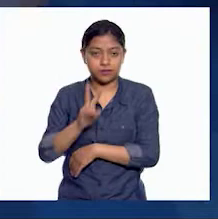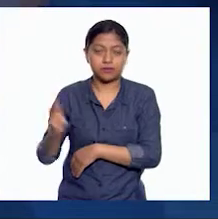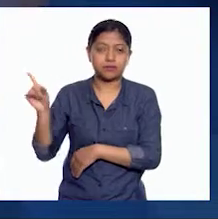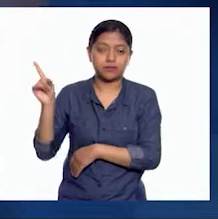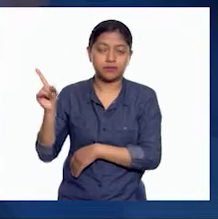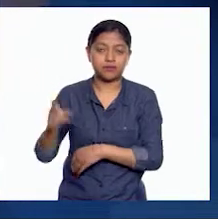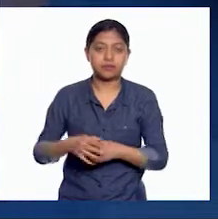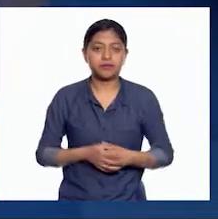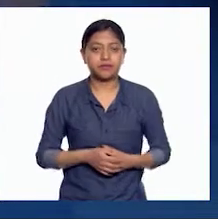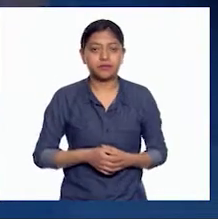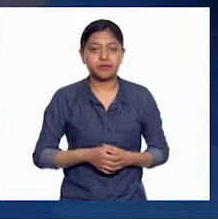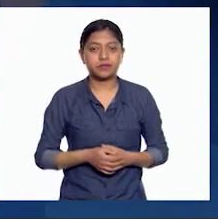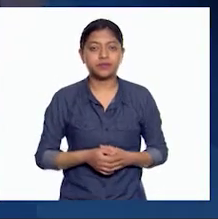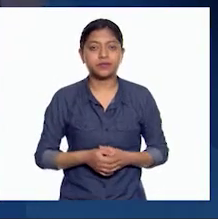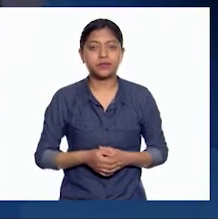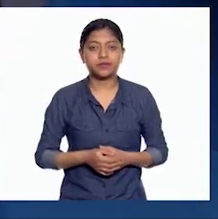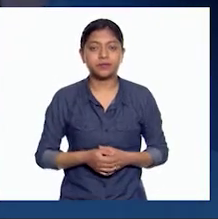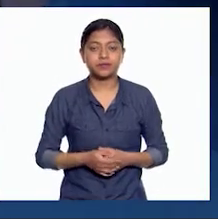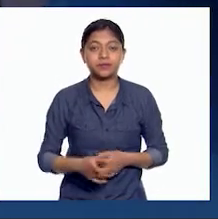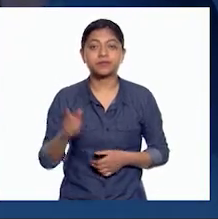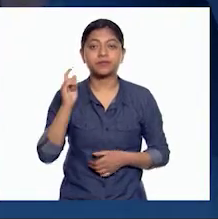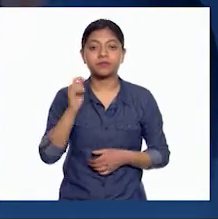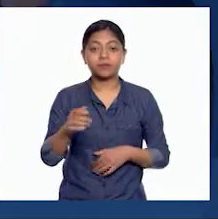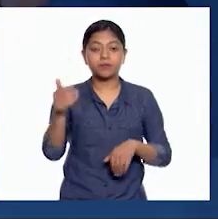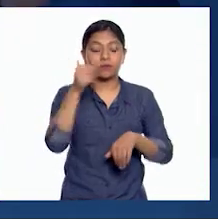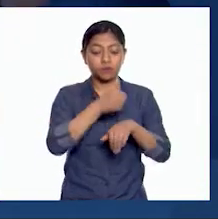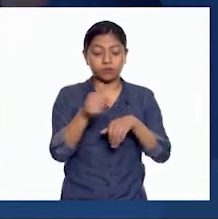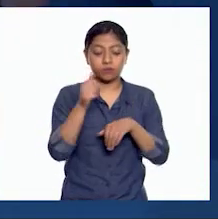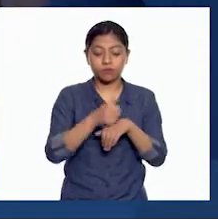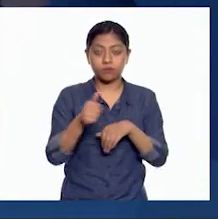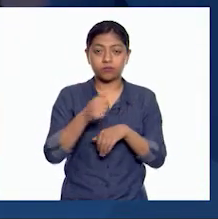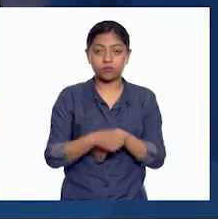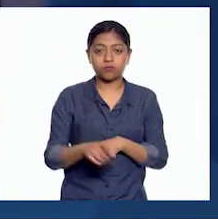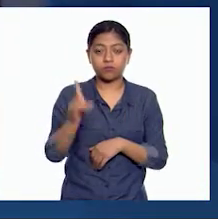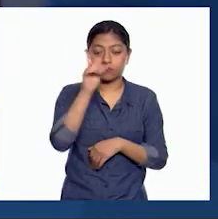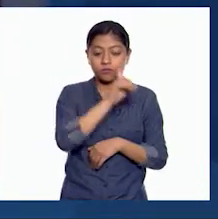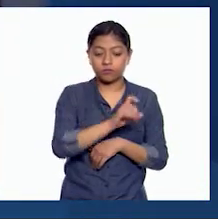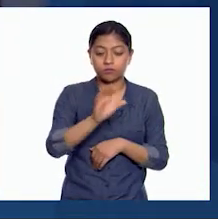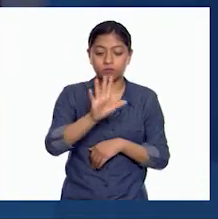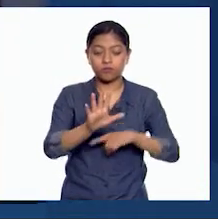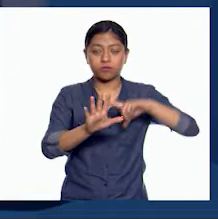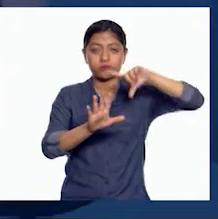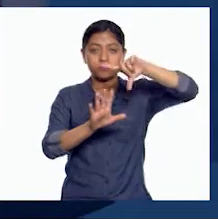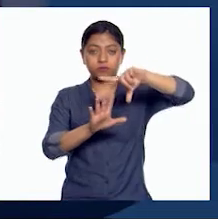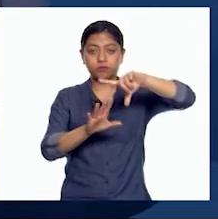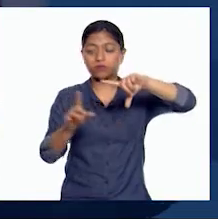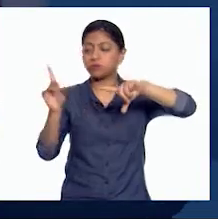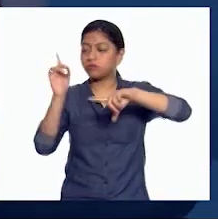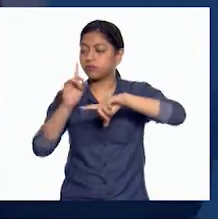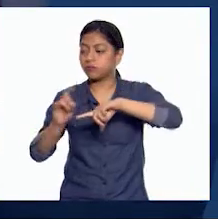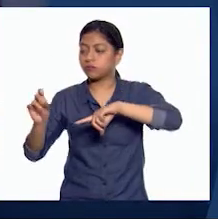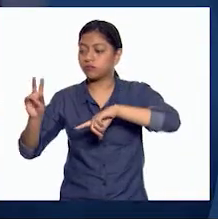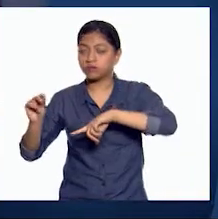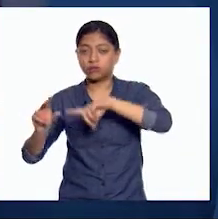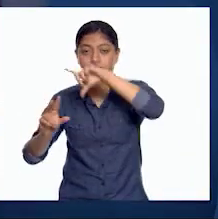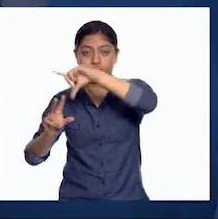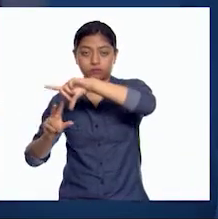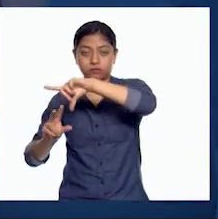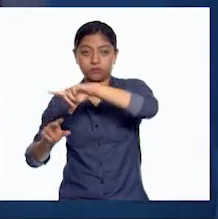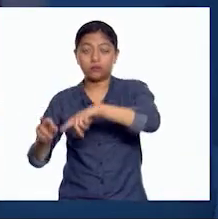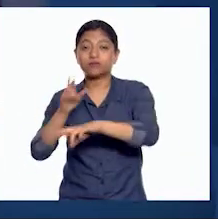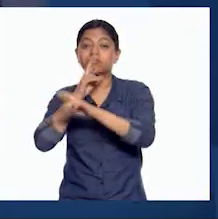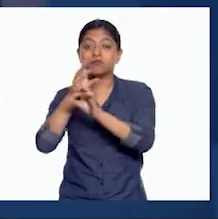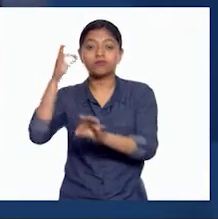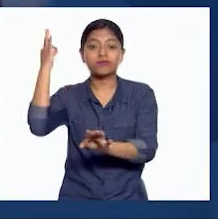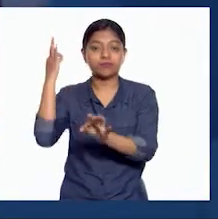problema, encontramos que un número que divide exactamente a 150 y a 180 es el 10. A este número